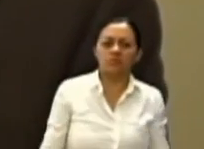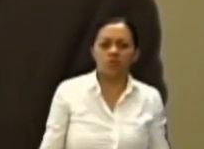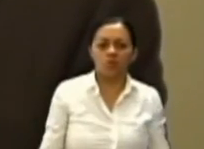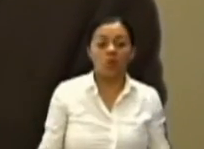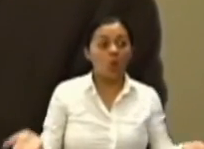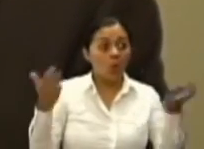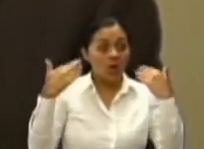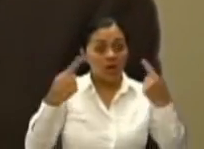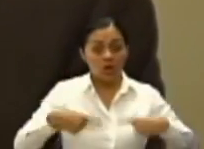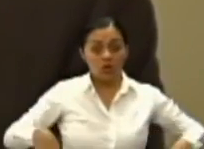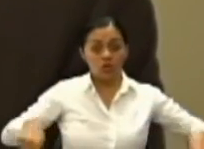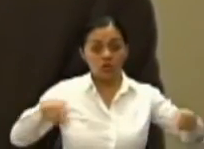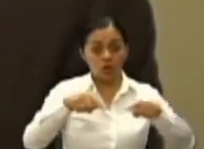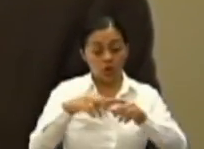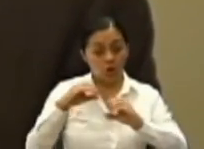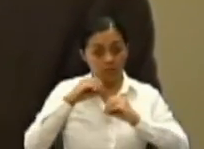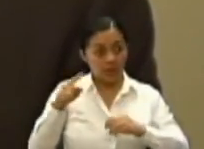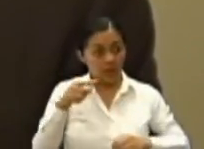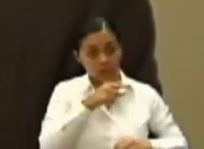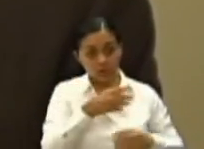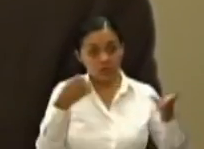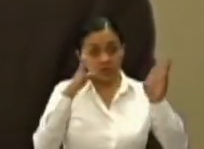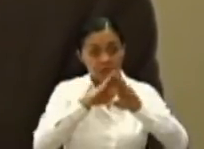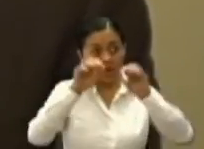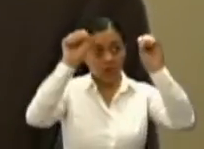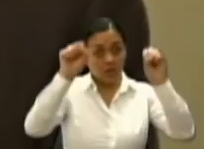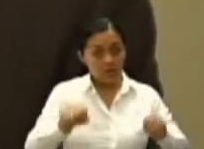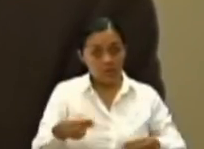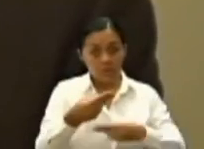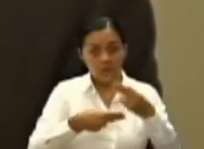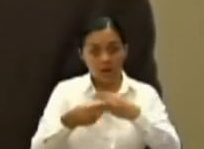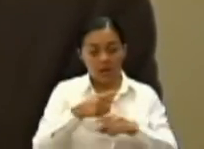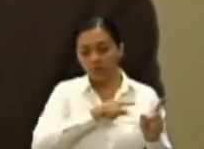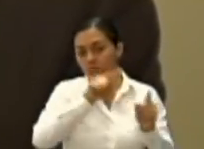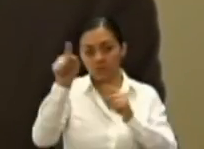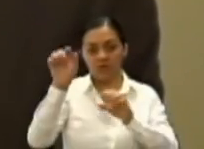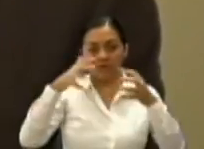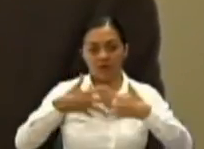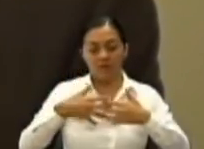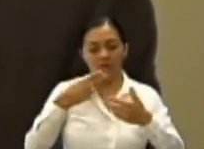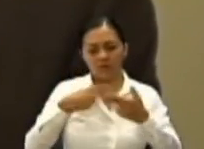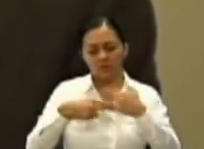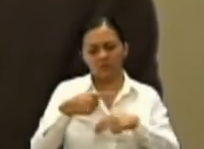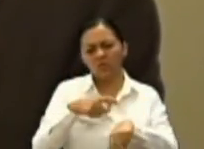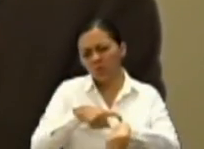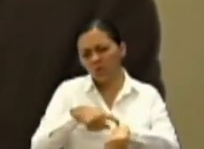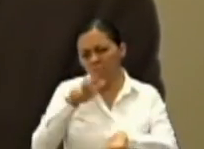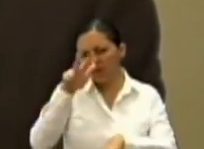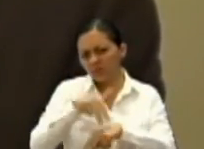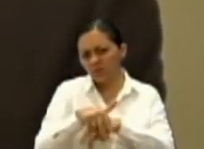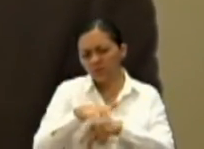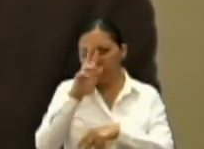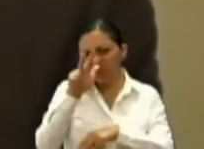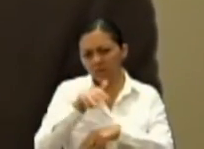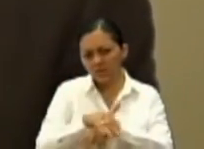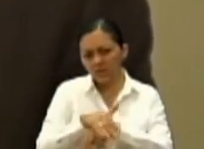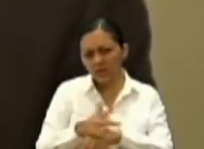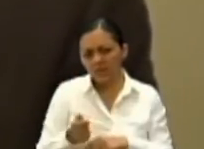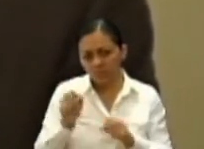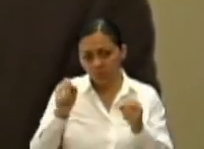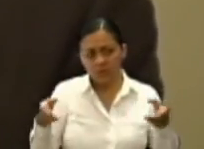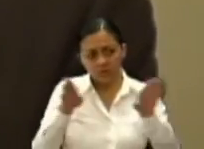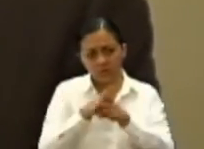un nuevo lo obligó a cerrar bahías mercado fábrica para que todo el mundo vaya quien hace una concentración a las 3 de la tarde sobre el que puede sacar